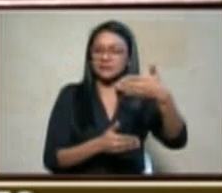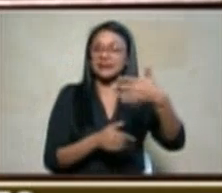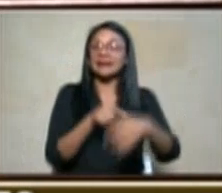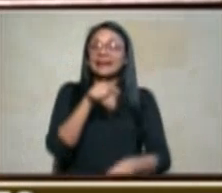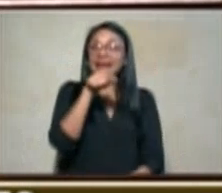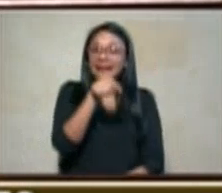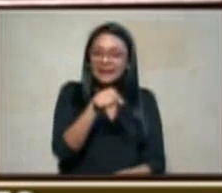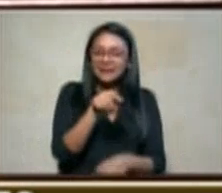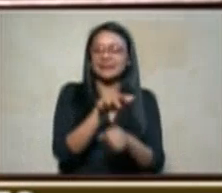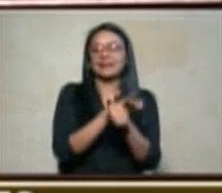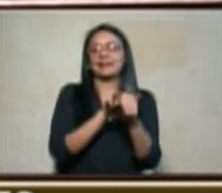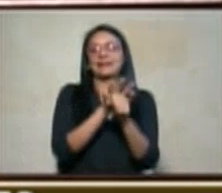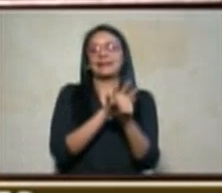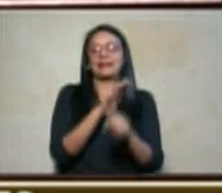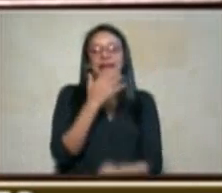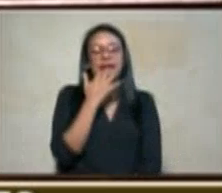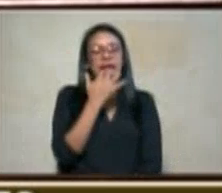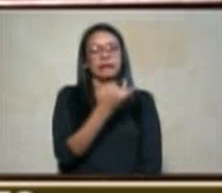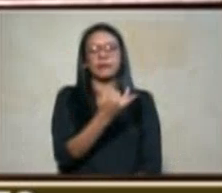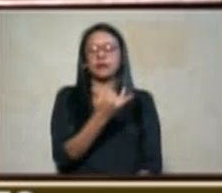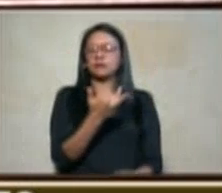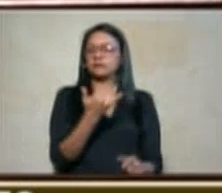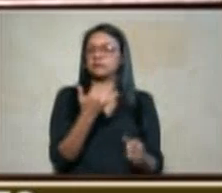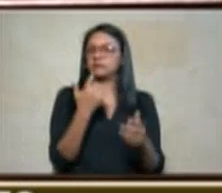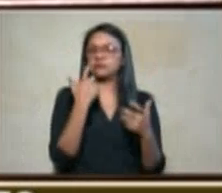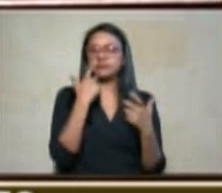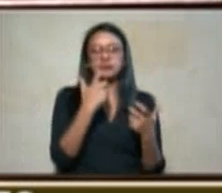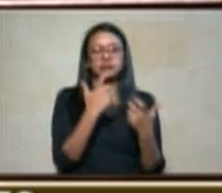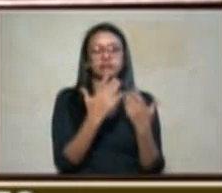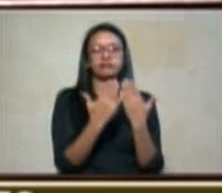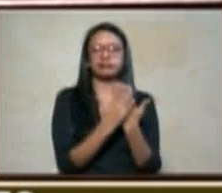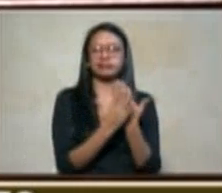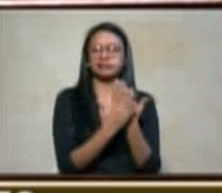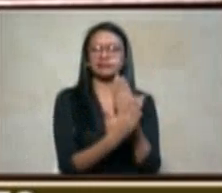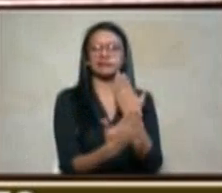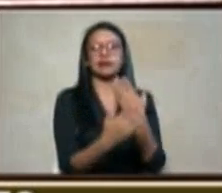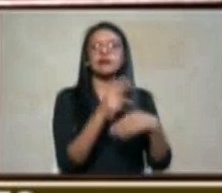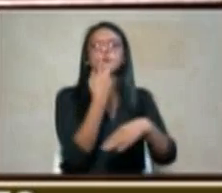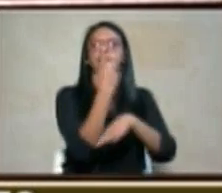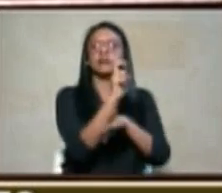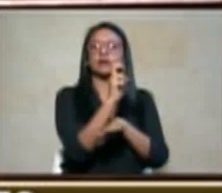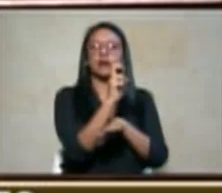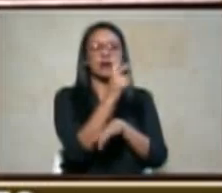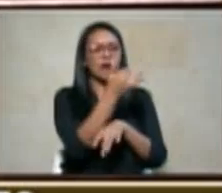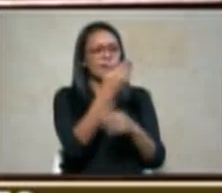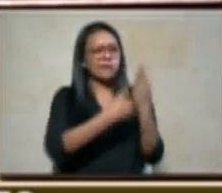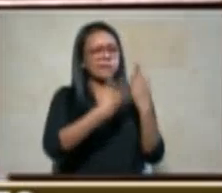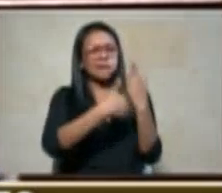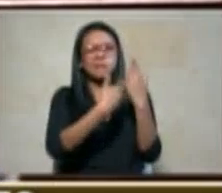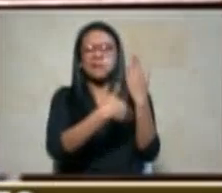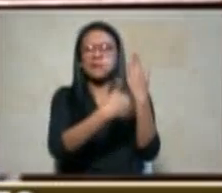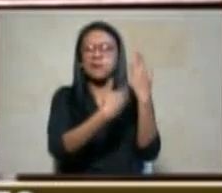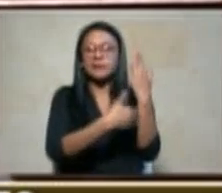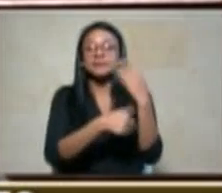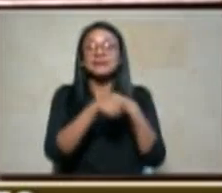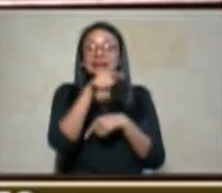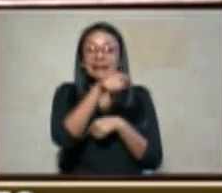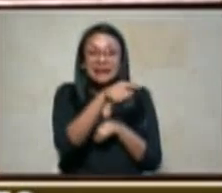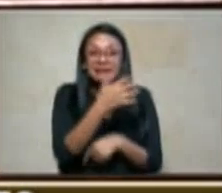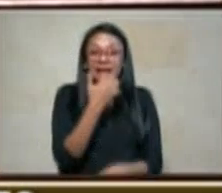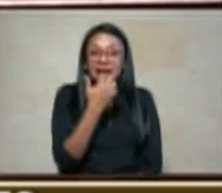Ese caso tiene compulsa de copias ante la Fiscalía General de la Nación. Y ese